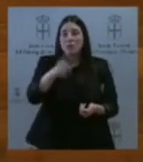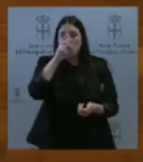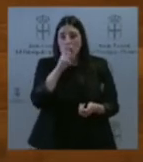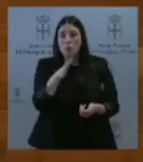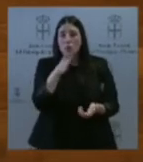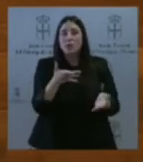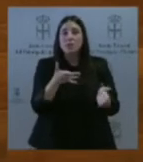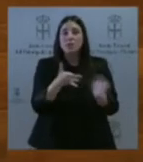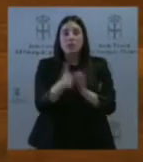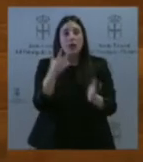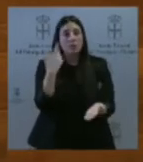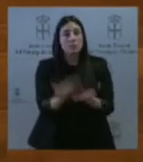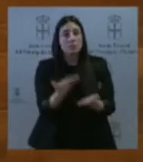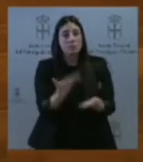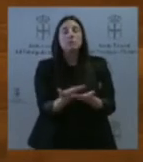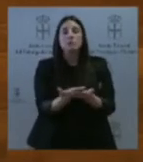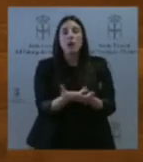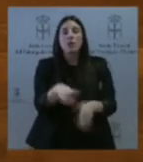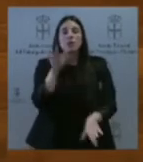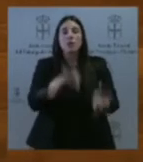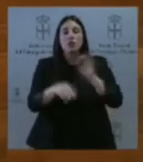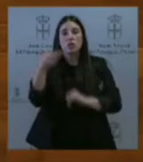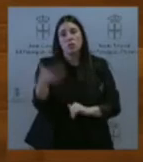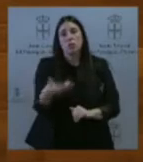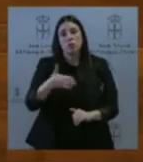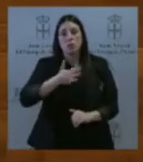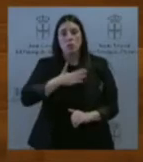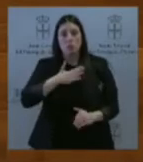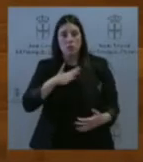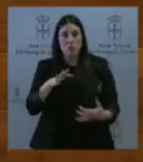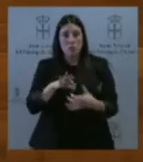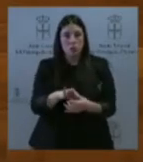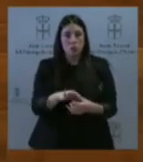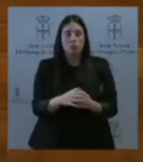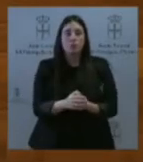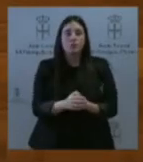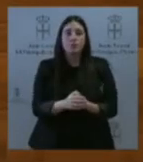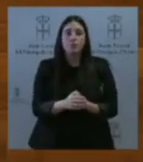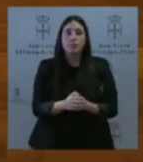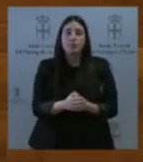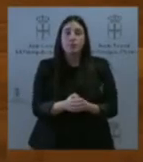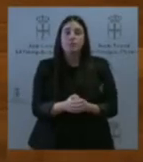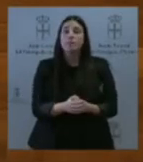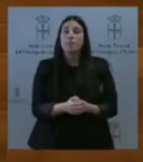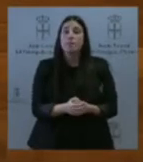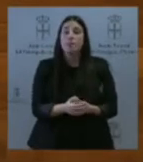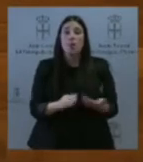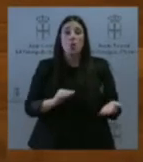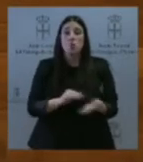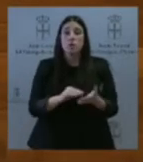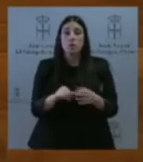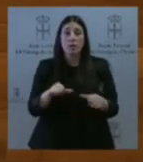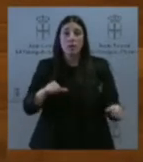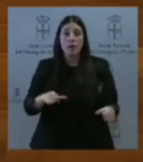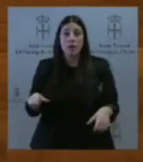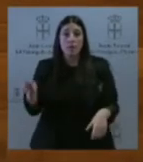nuestro patrimonio, también sobre este patrimonio. Como ya insistí en otras ocasiones, la fábrica de armas de la Vega está incluida en el Plan